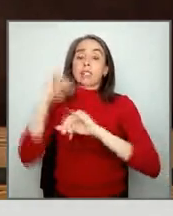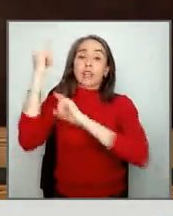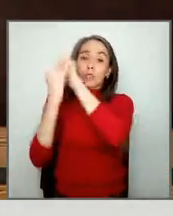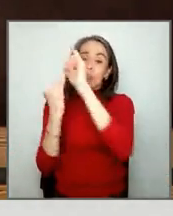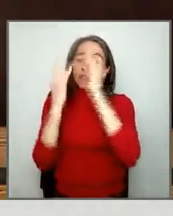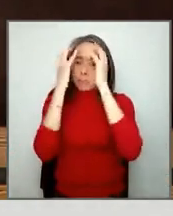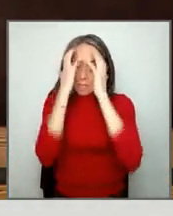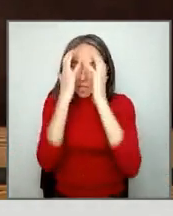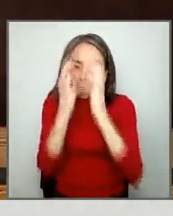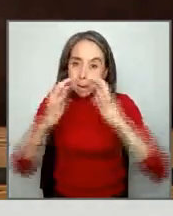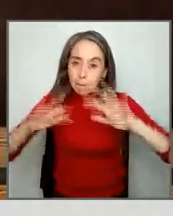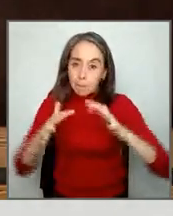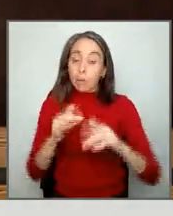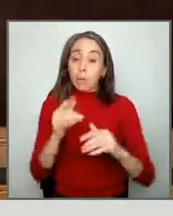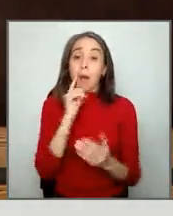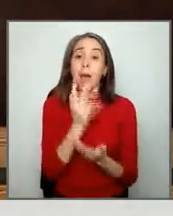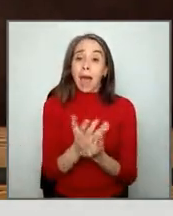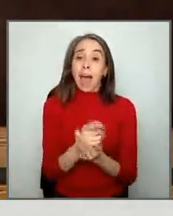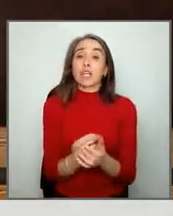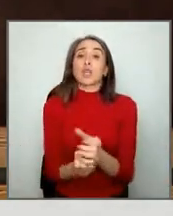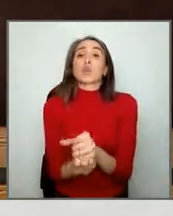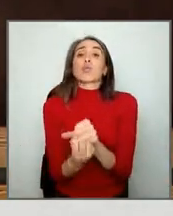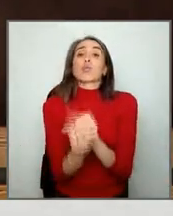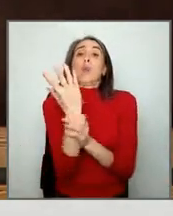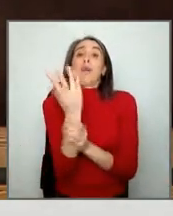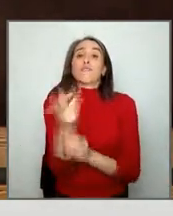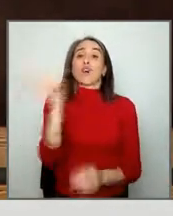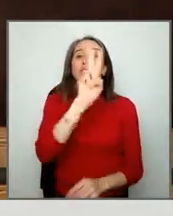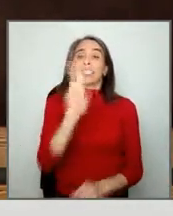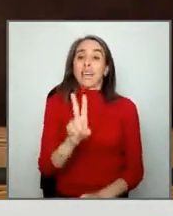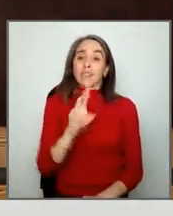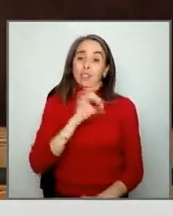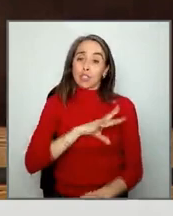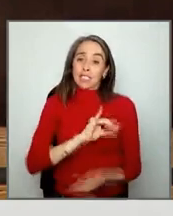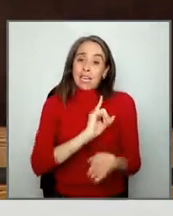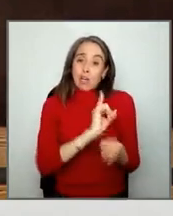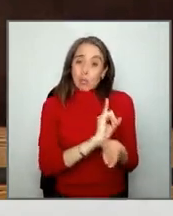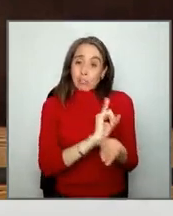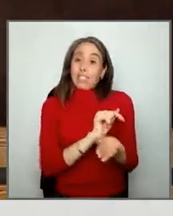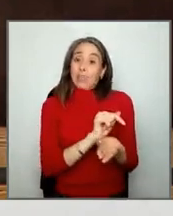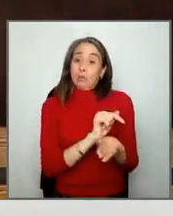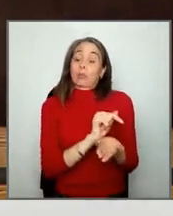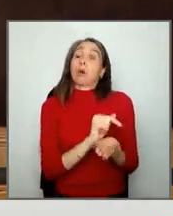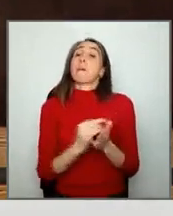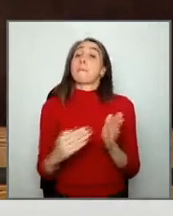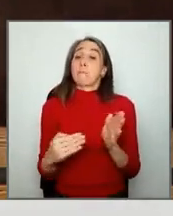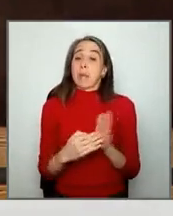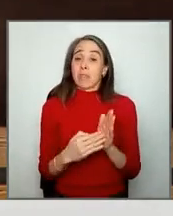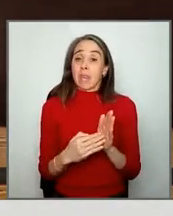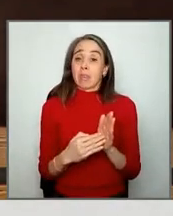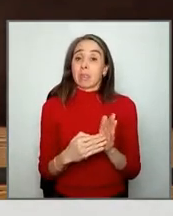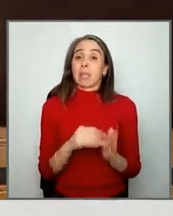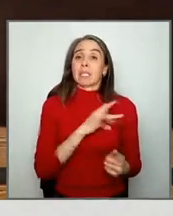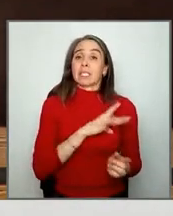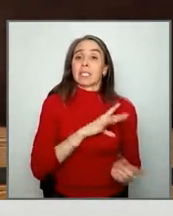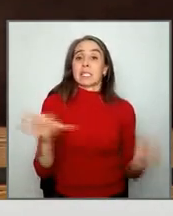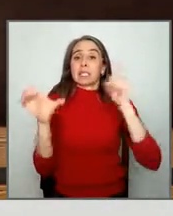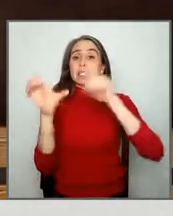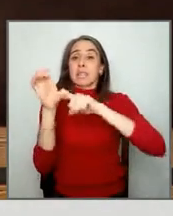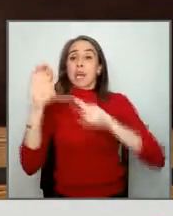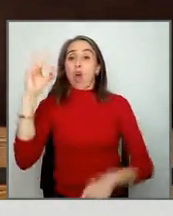contar con este servicio también es una tarea pendiente cuando chile ingresa a la usd